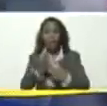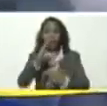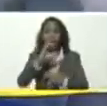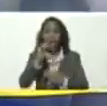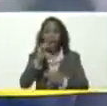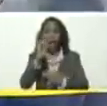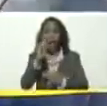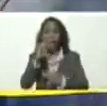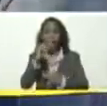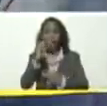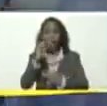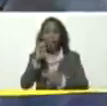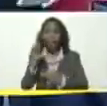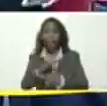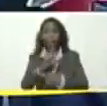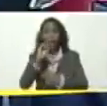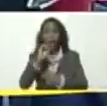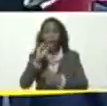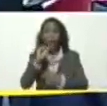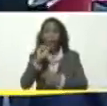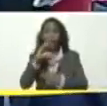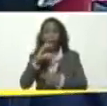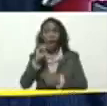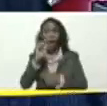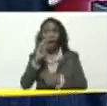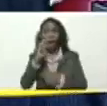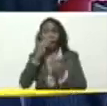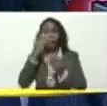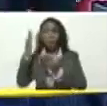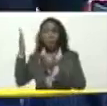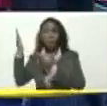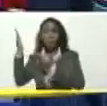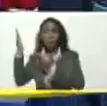Petra Ochoa y Oscar Rodríguez Pérez.